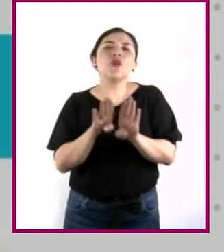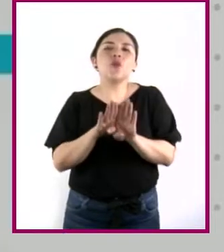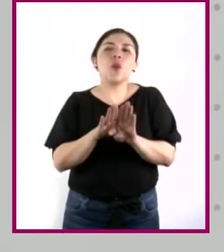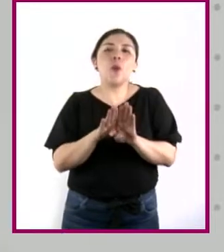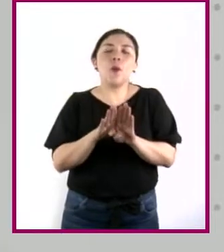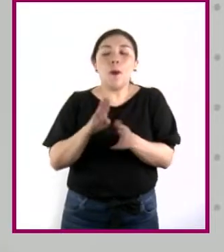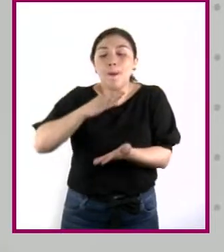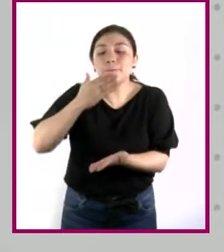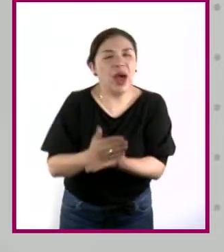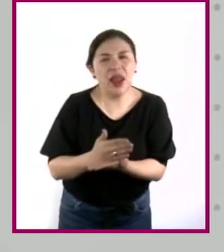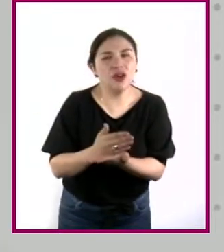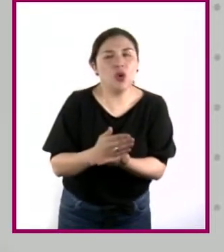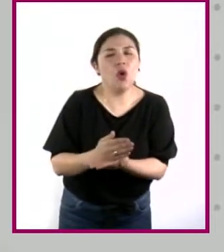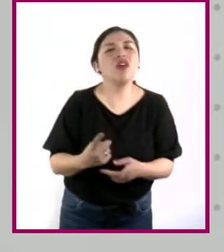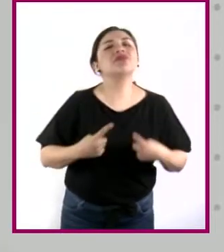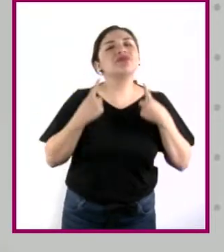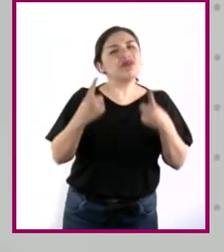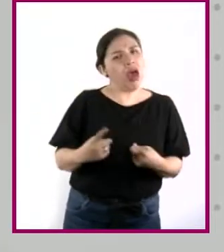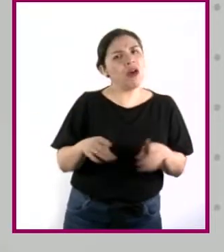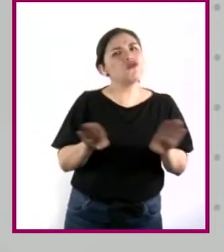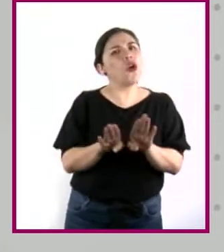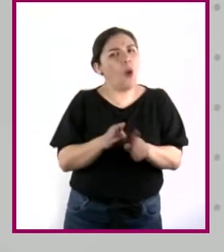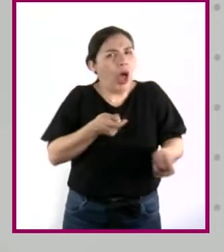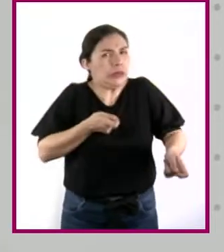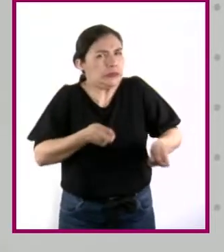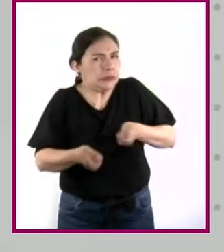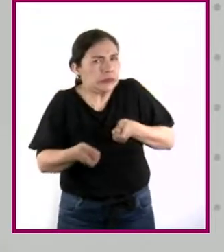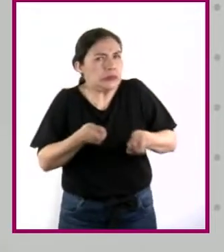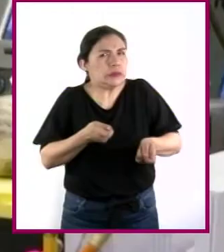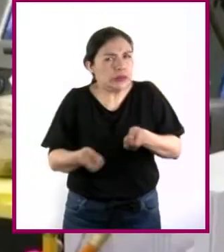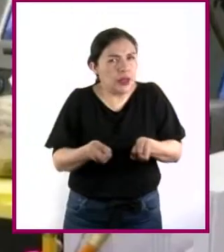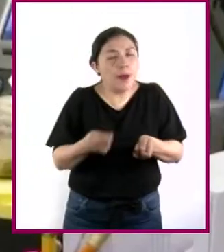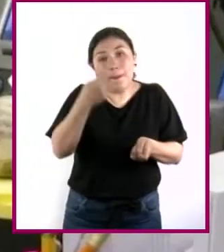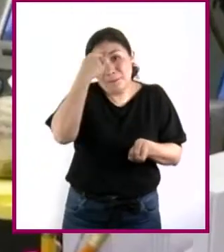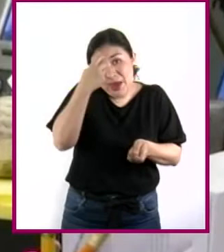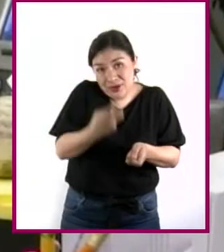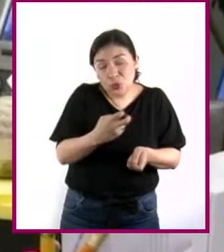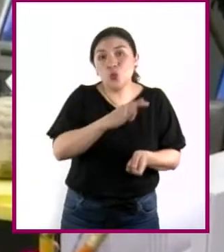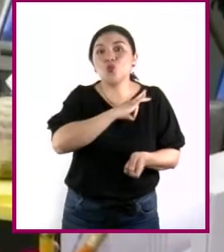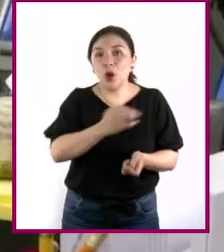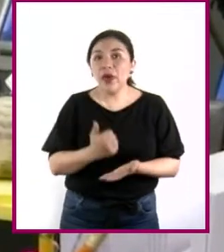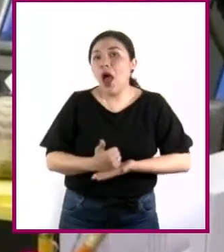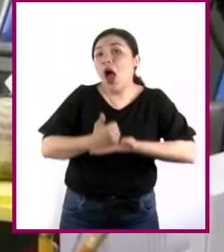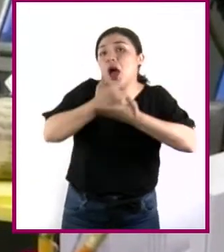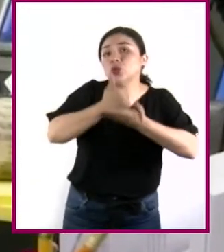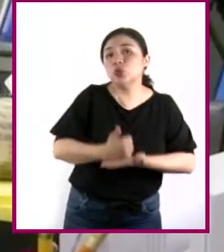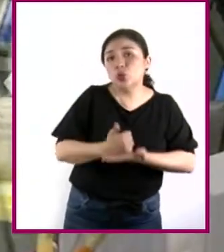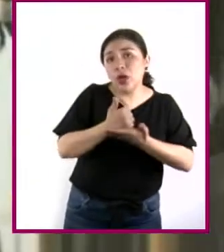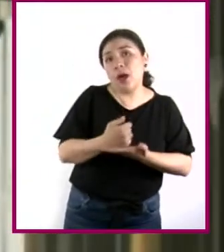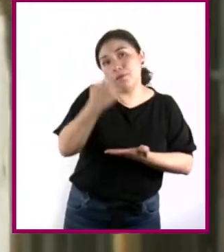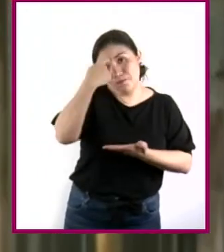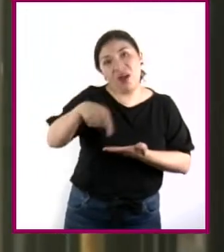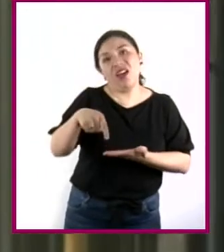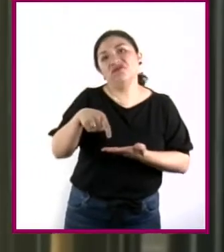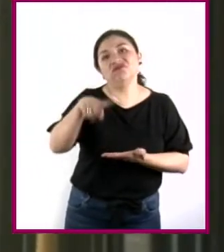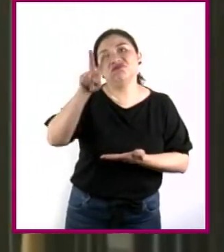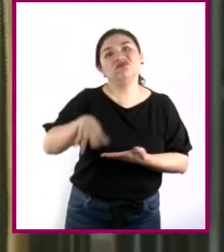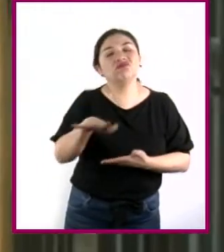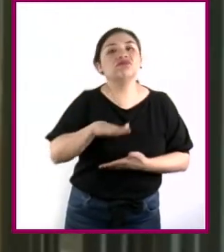sí algunas cosas que van a ayudar